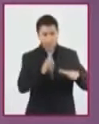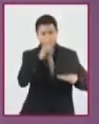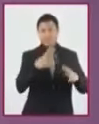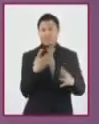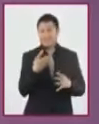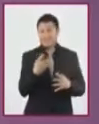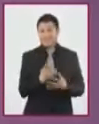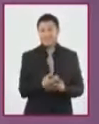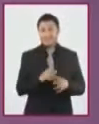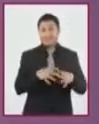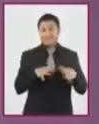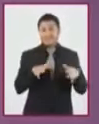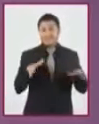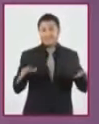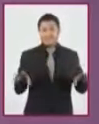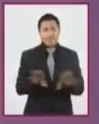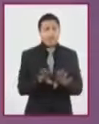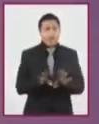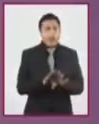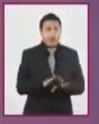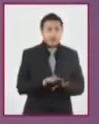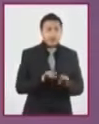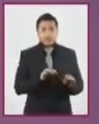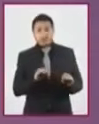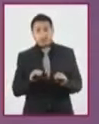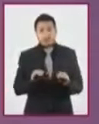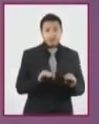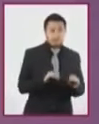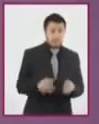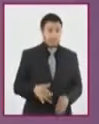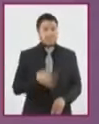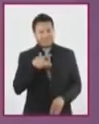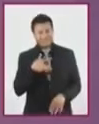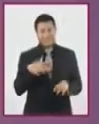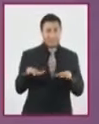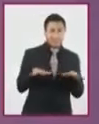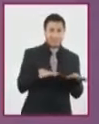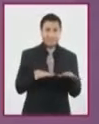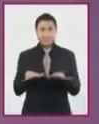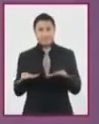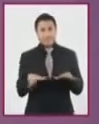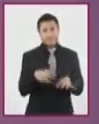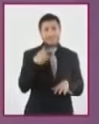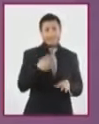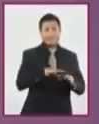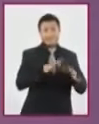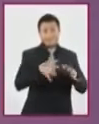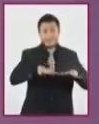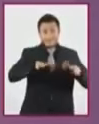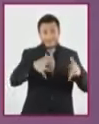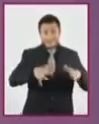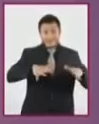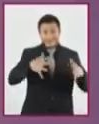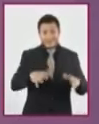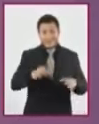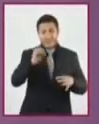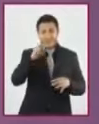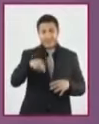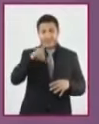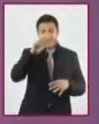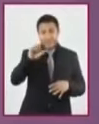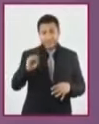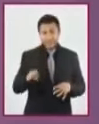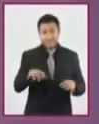Precisamente esas ondas son lo que sentimos y llamamos sismos. Las ondas longitudinales